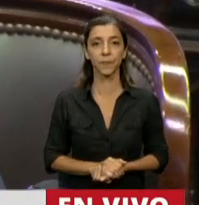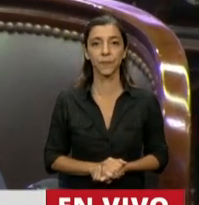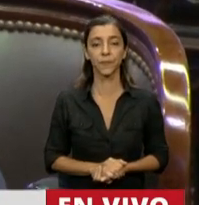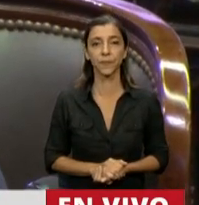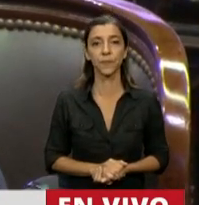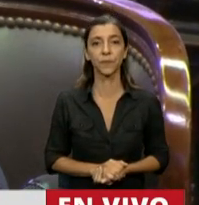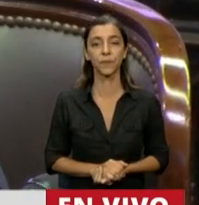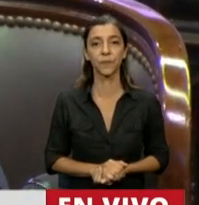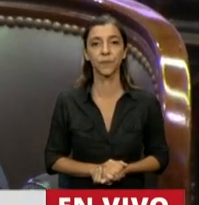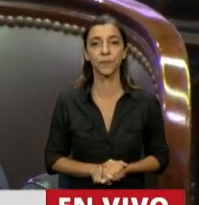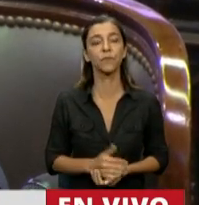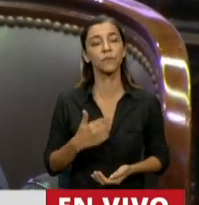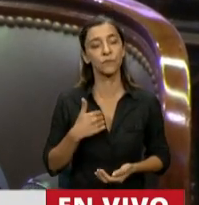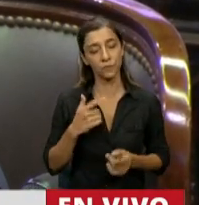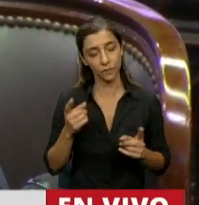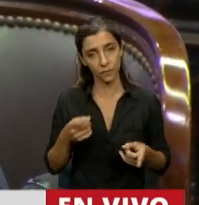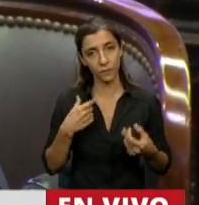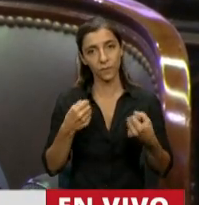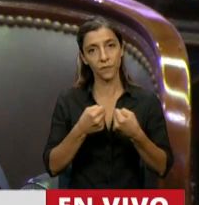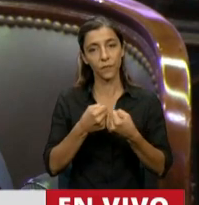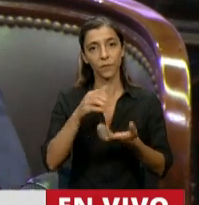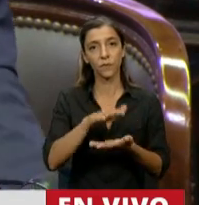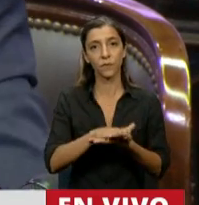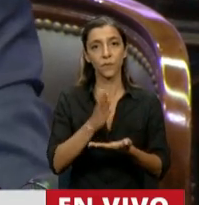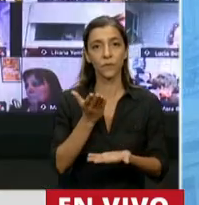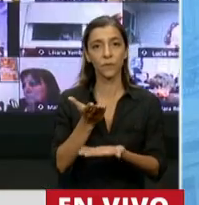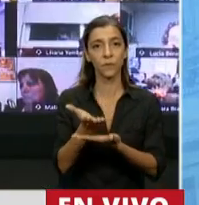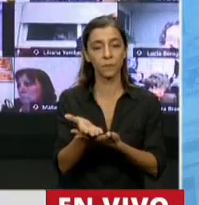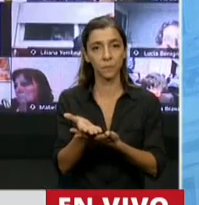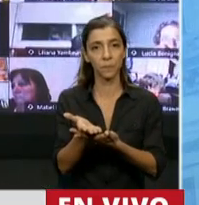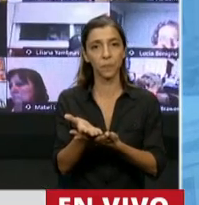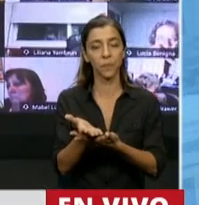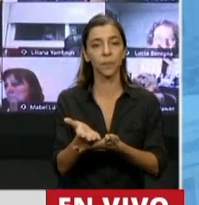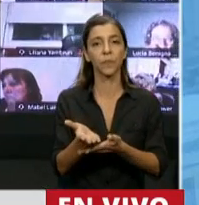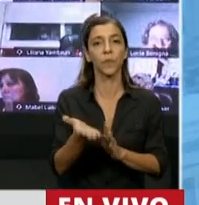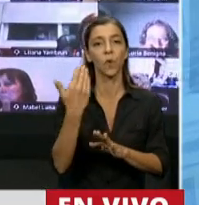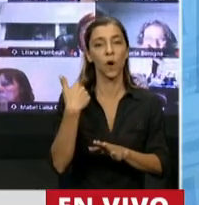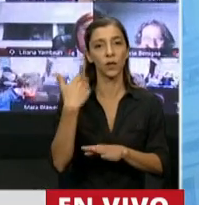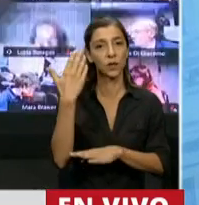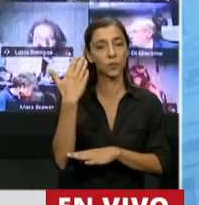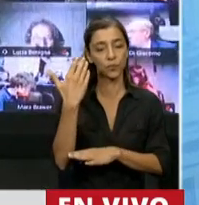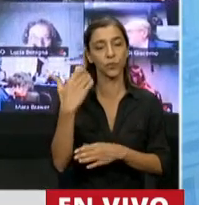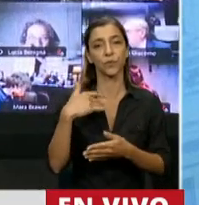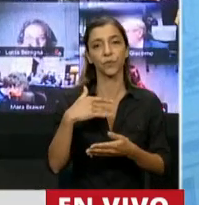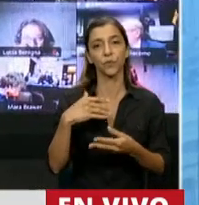Acompaño el pedido de moción de orden que hizo mi